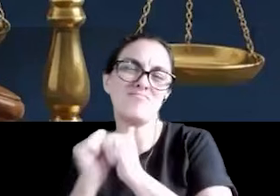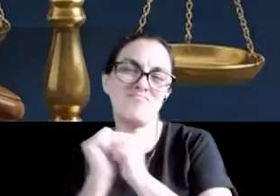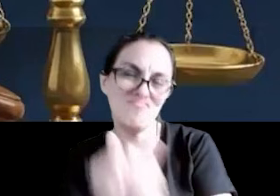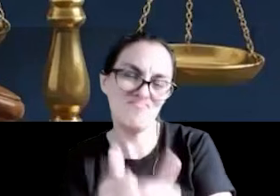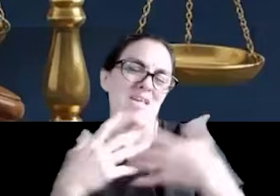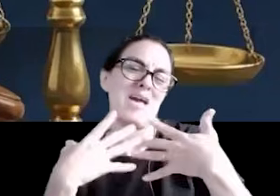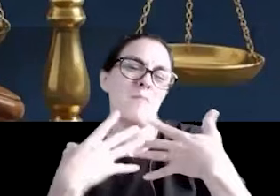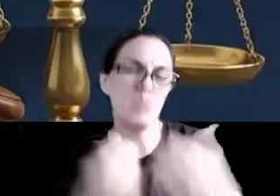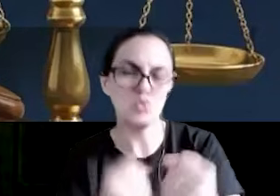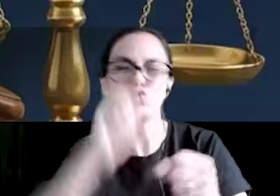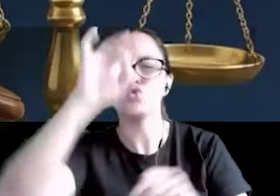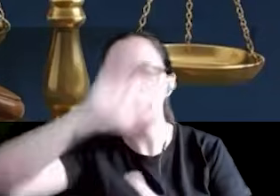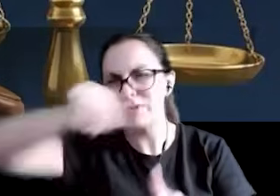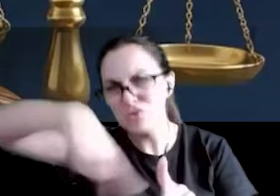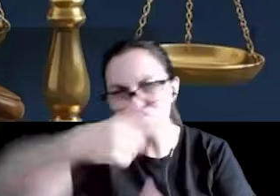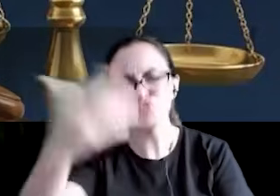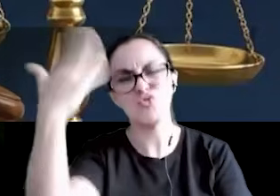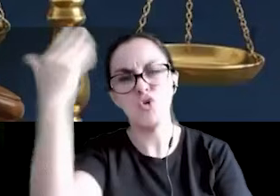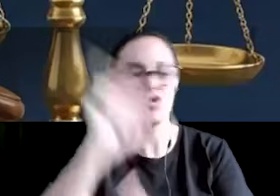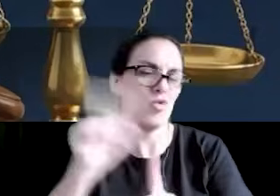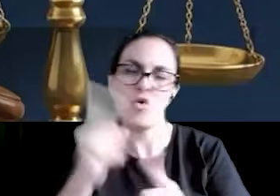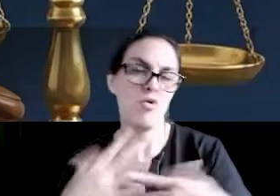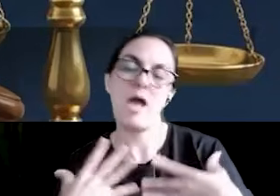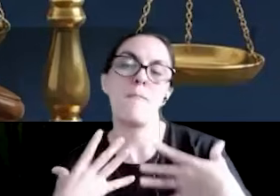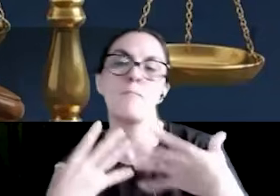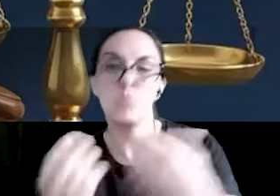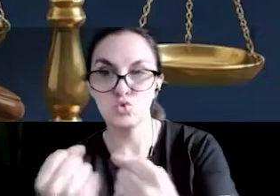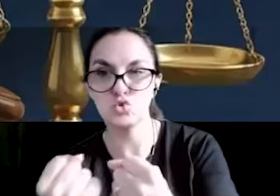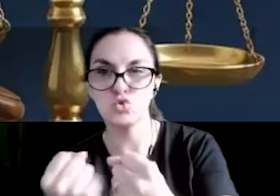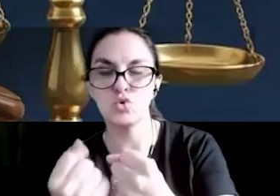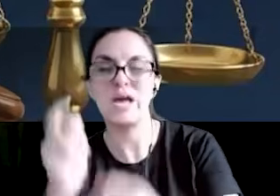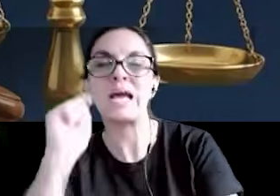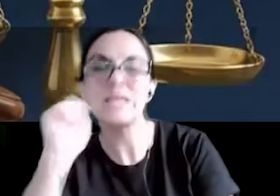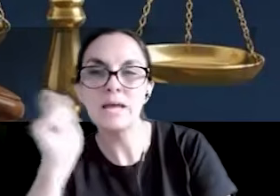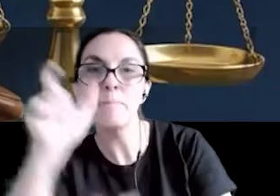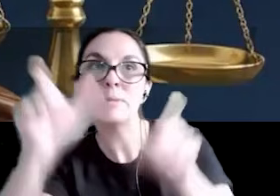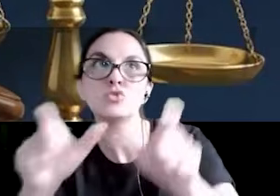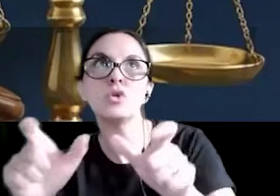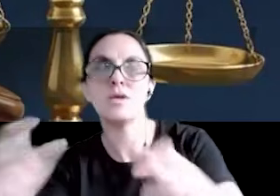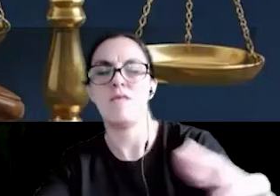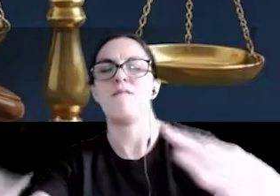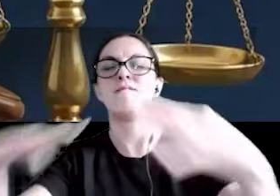estamos exponiendo, sino con aquellos que están del otro lado y